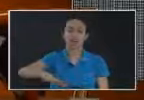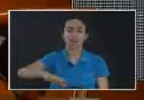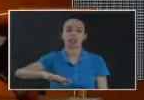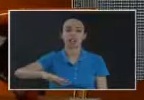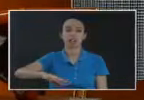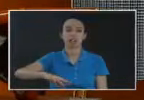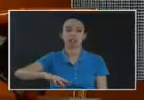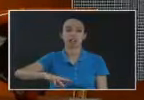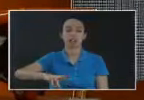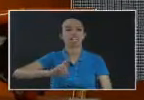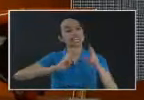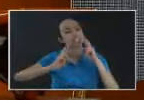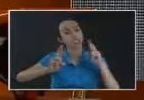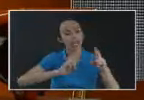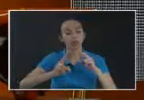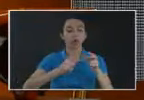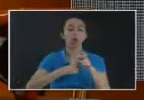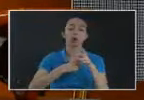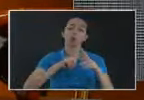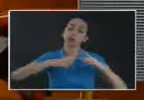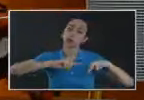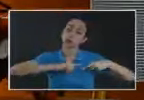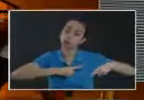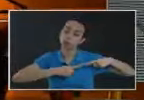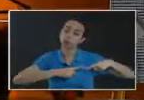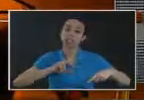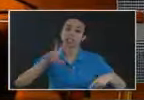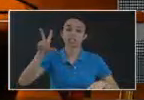característico de dolor y de injusticia.